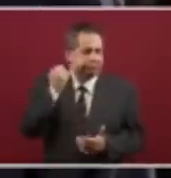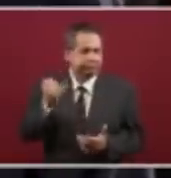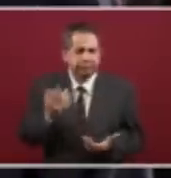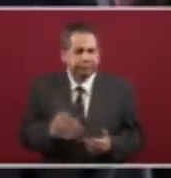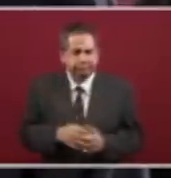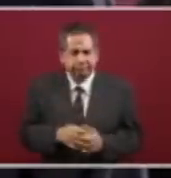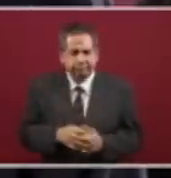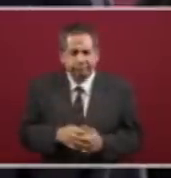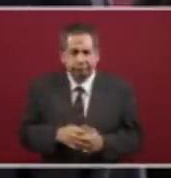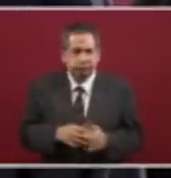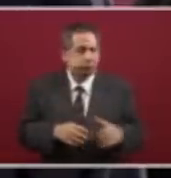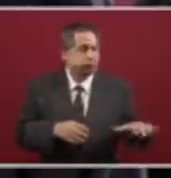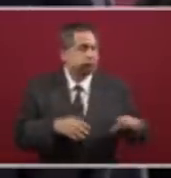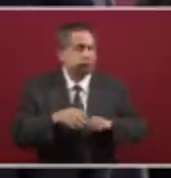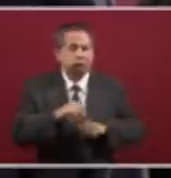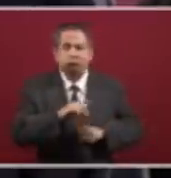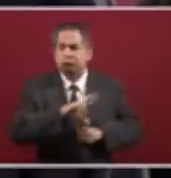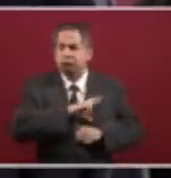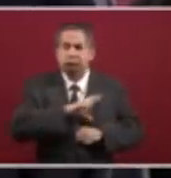la privatización